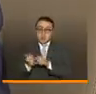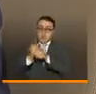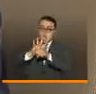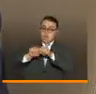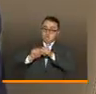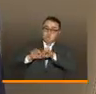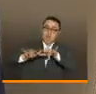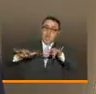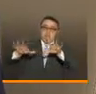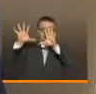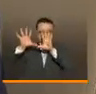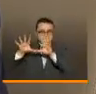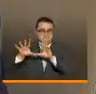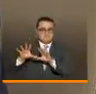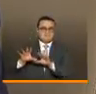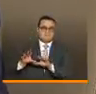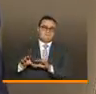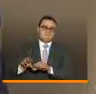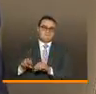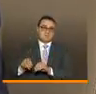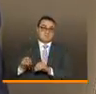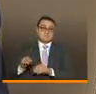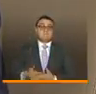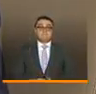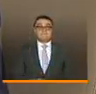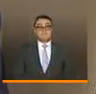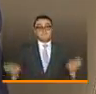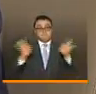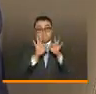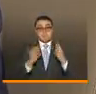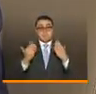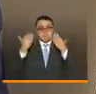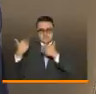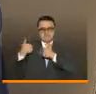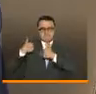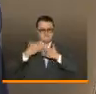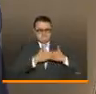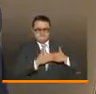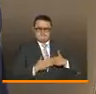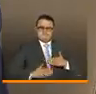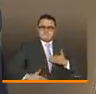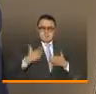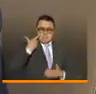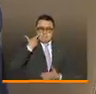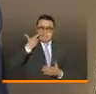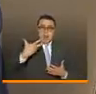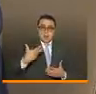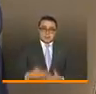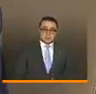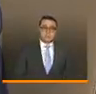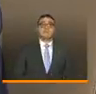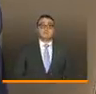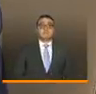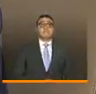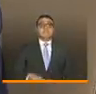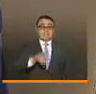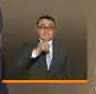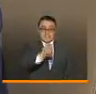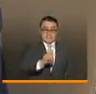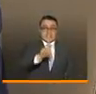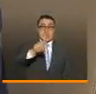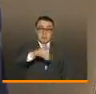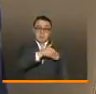la pandemia. Esto es muy importante, esa tarea es muy grande. ¿Saben lo que significan aplicar